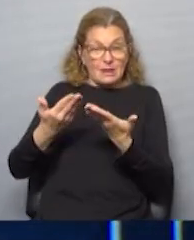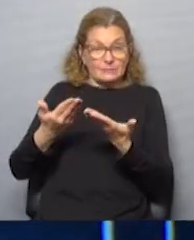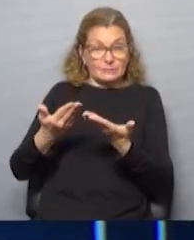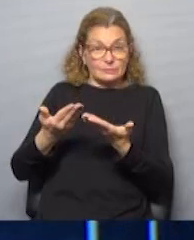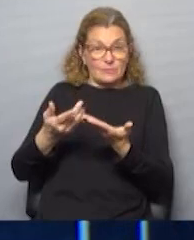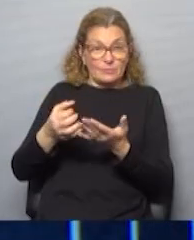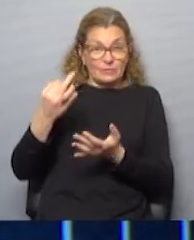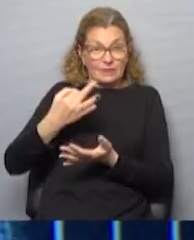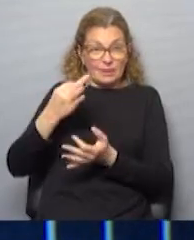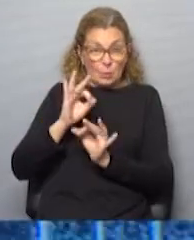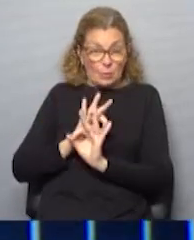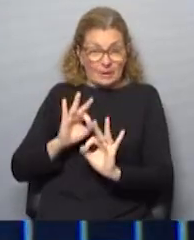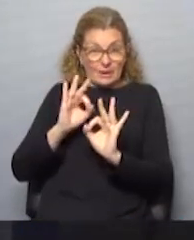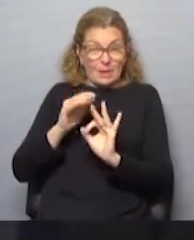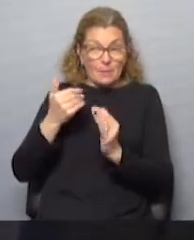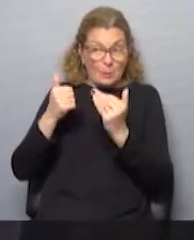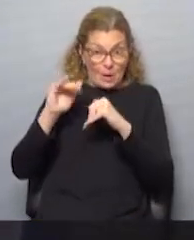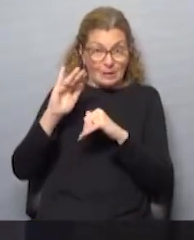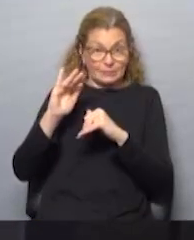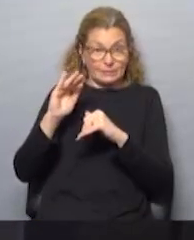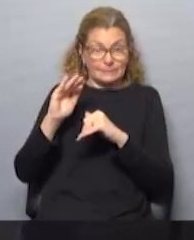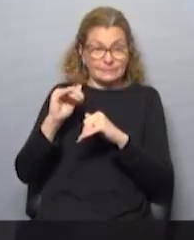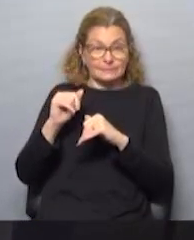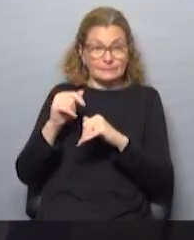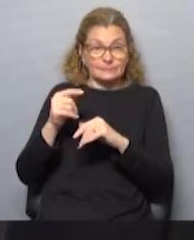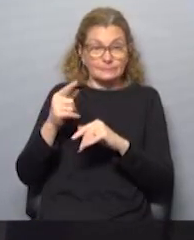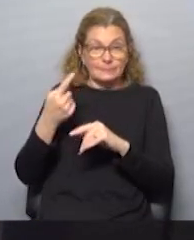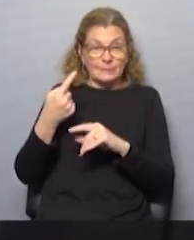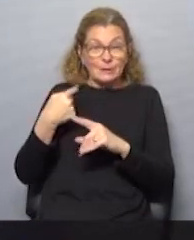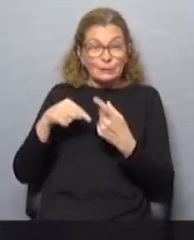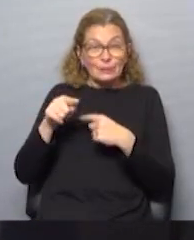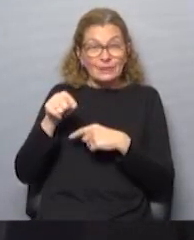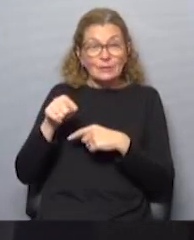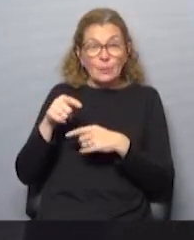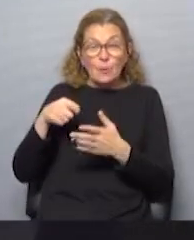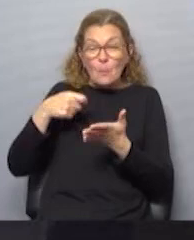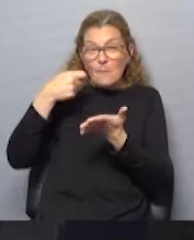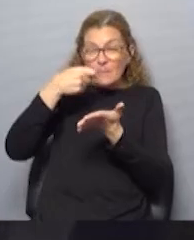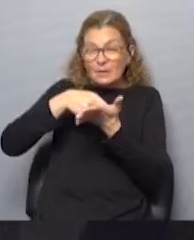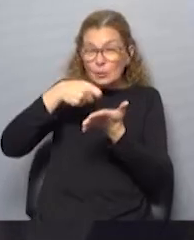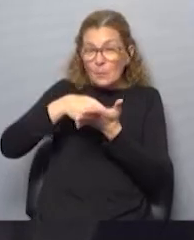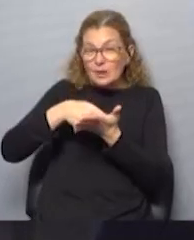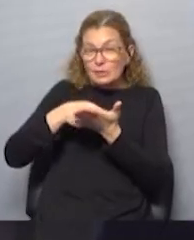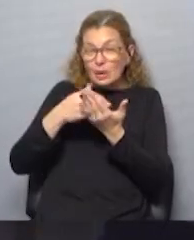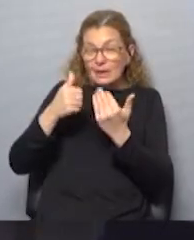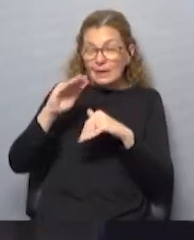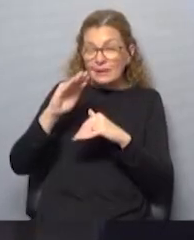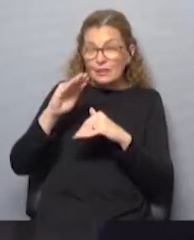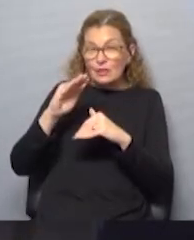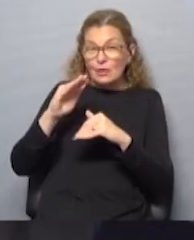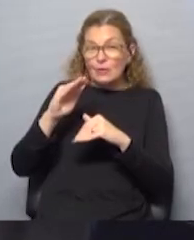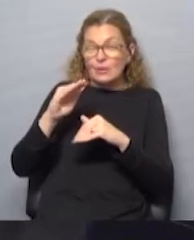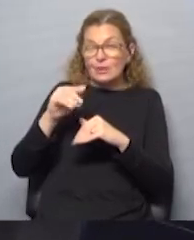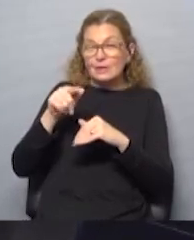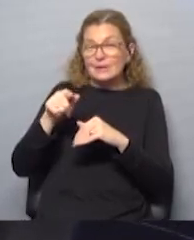seguro no hay nada pero muy alto entonces nosotros tenemos un presupuesto que creció en términos absolutos y en